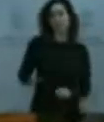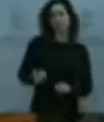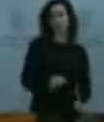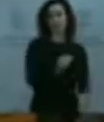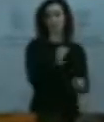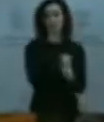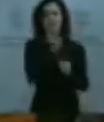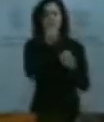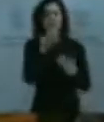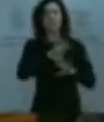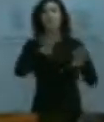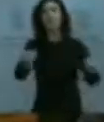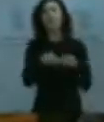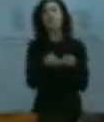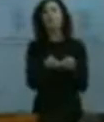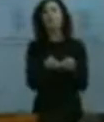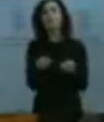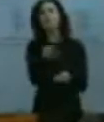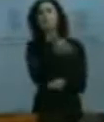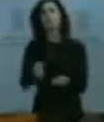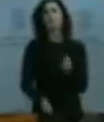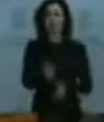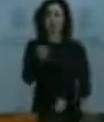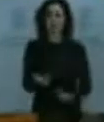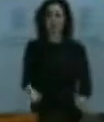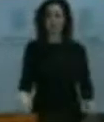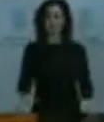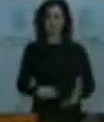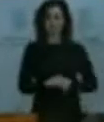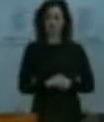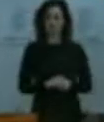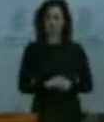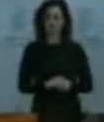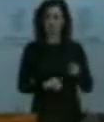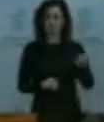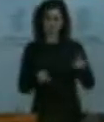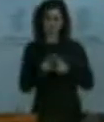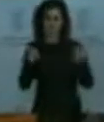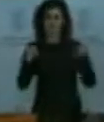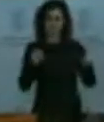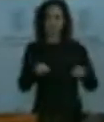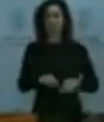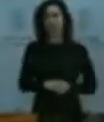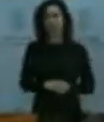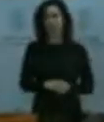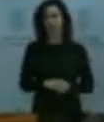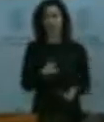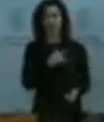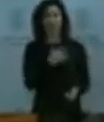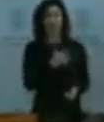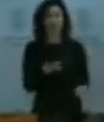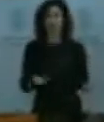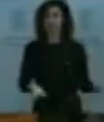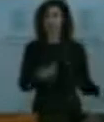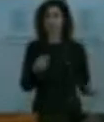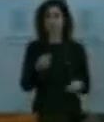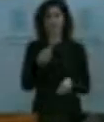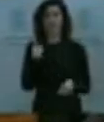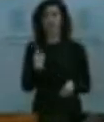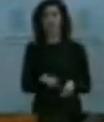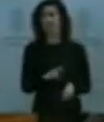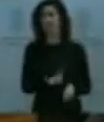eficientes. Esa es la cuestión. Qué lástima el tiempo perdido. Con lo bien que vendría ahora no haber